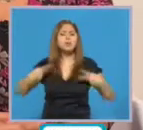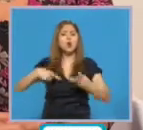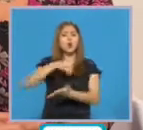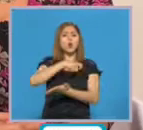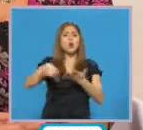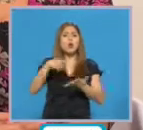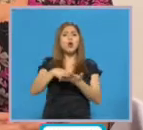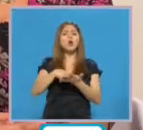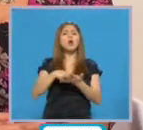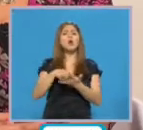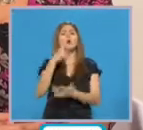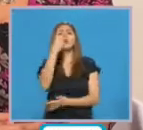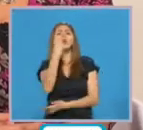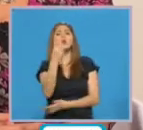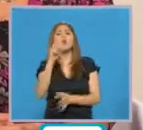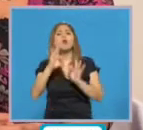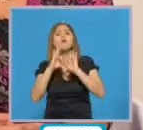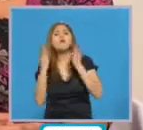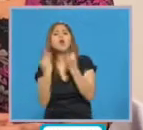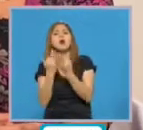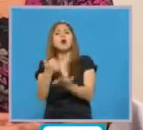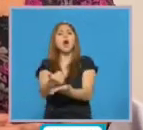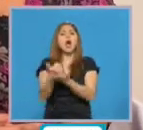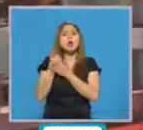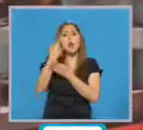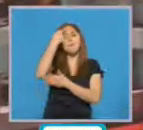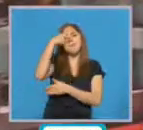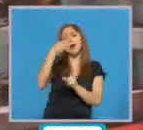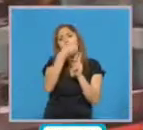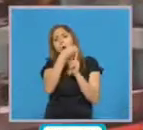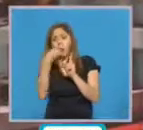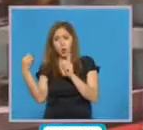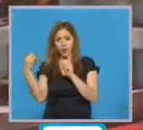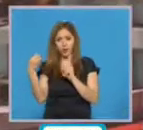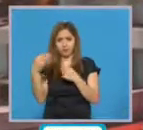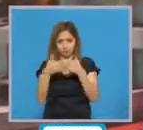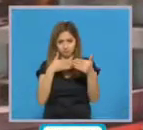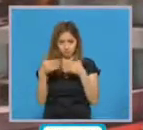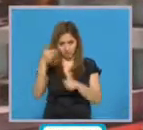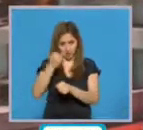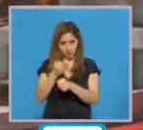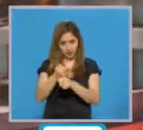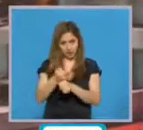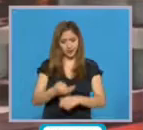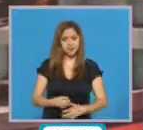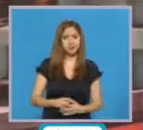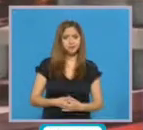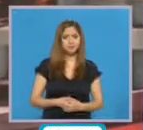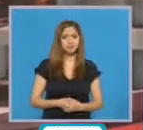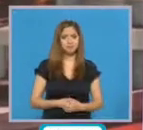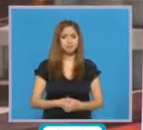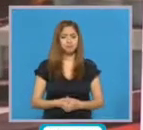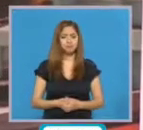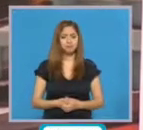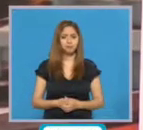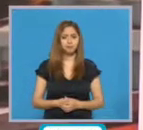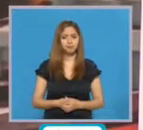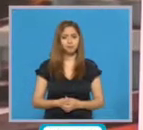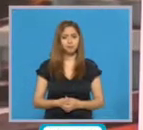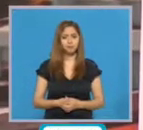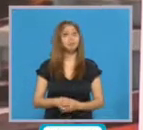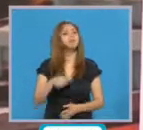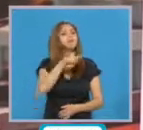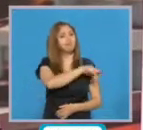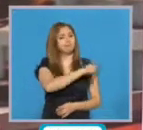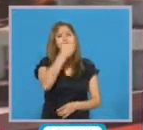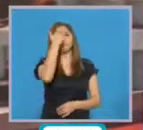podemos organizarnos actualmente? Mira, tienes toda la razón, necesitamos ser muy disciplinados porque